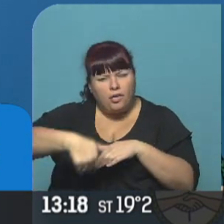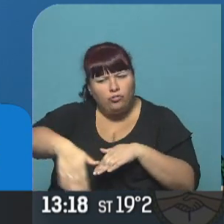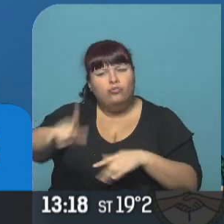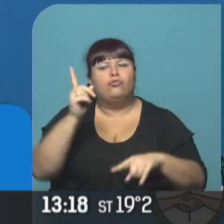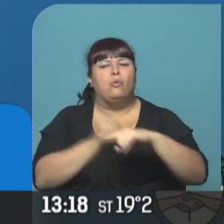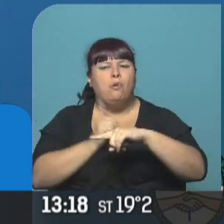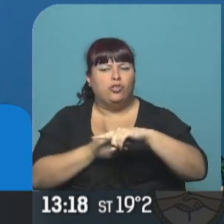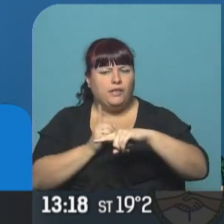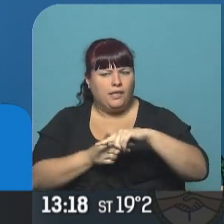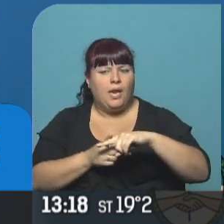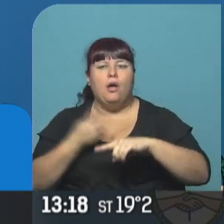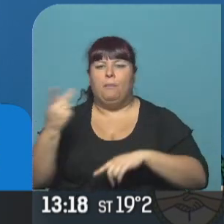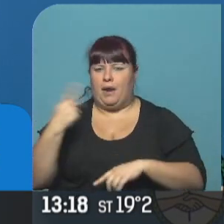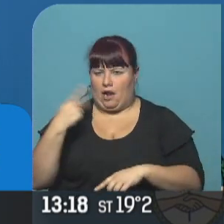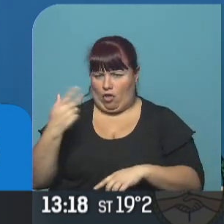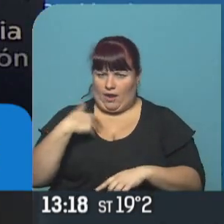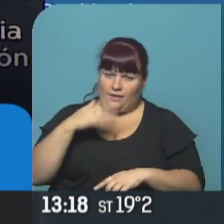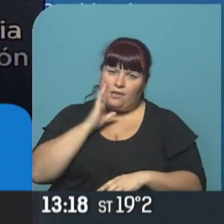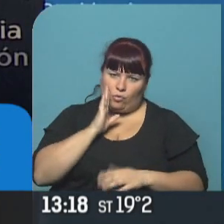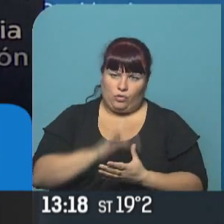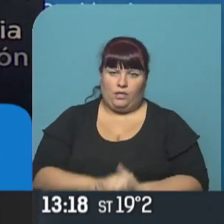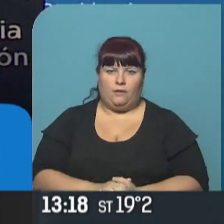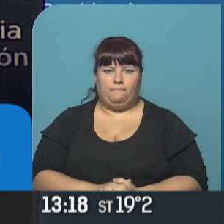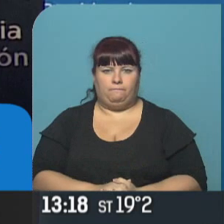muy positiva para ambos países.